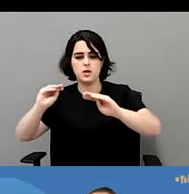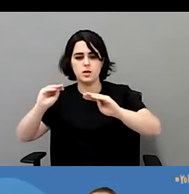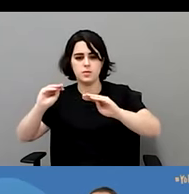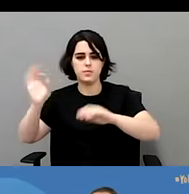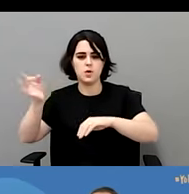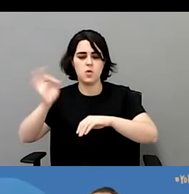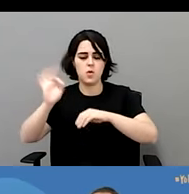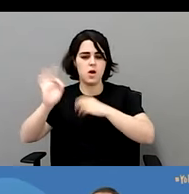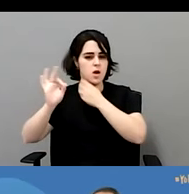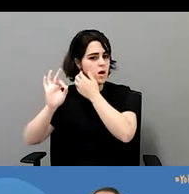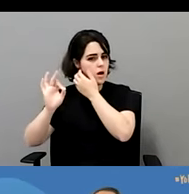o al empleo.